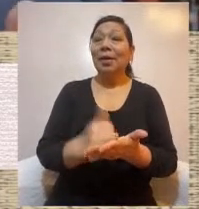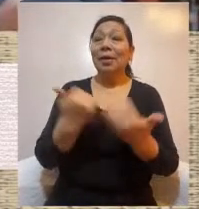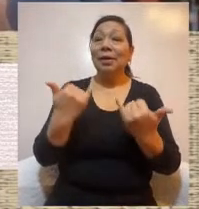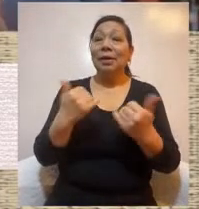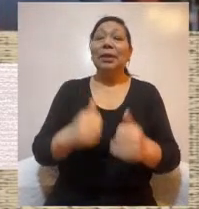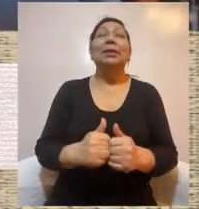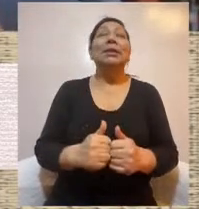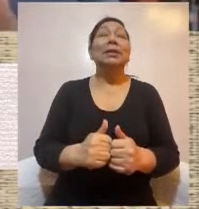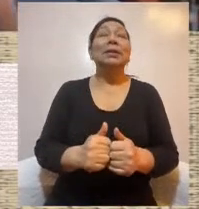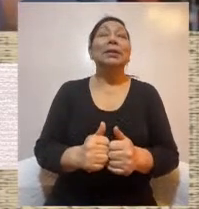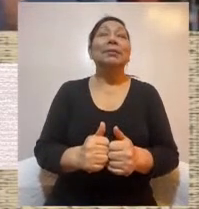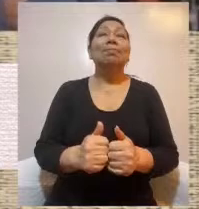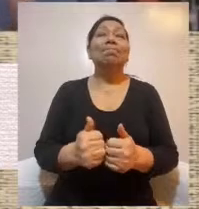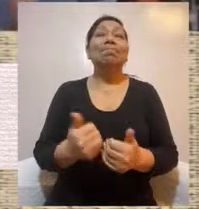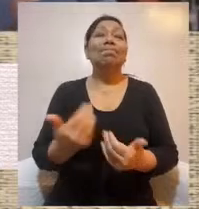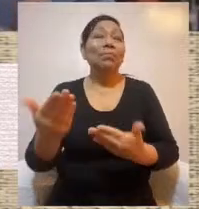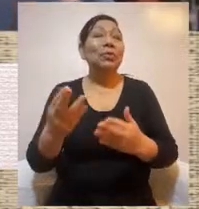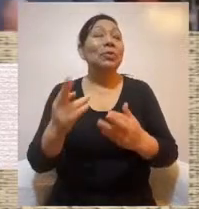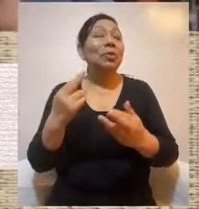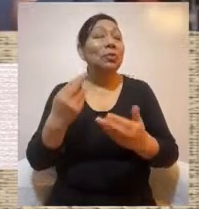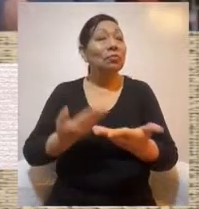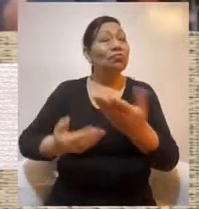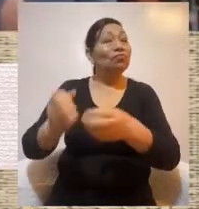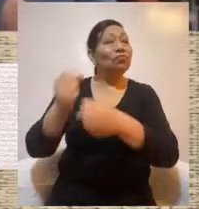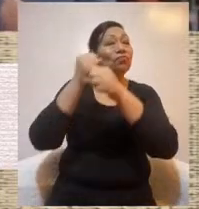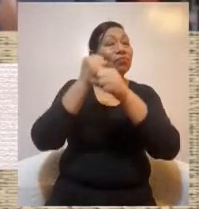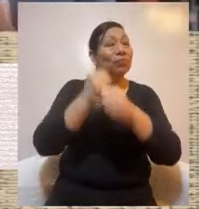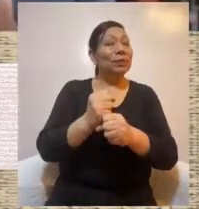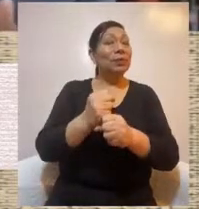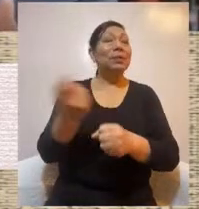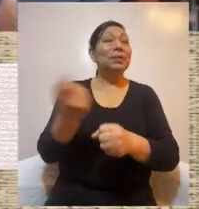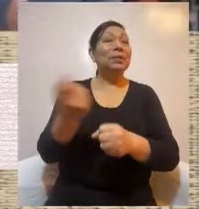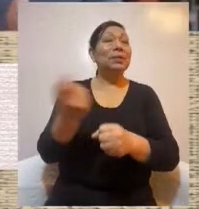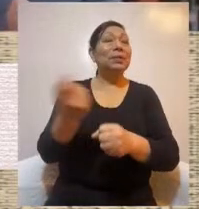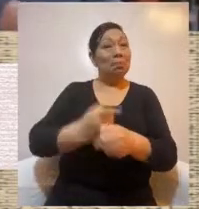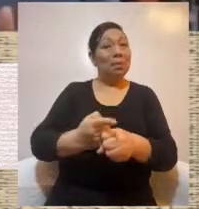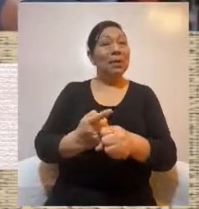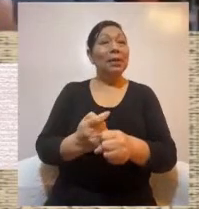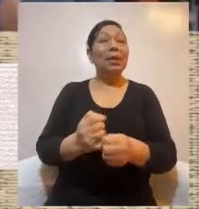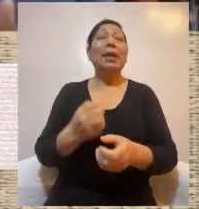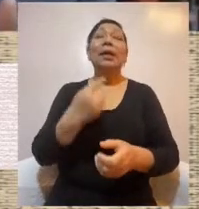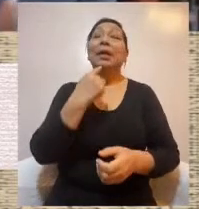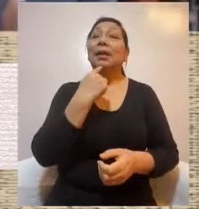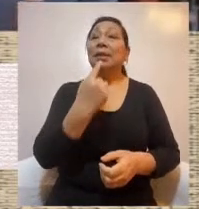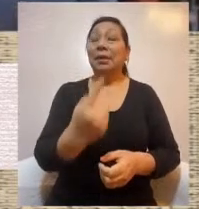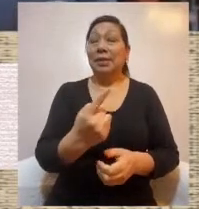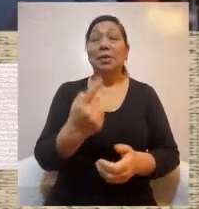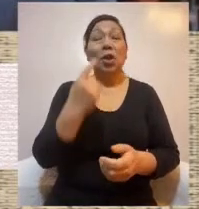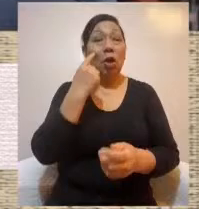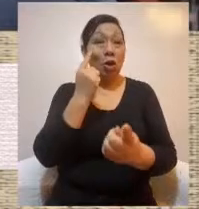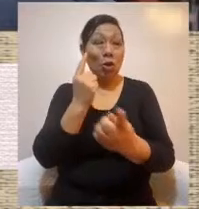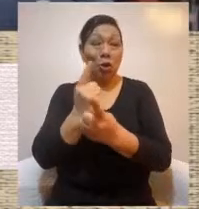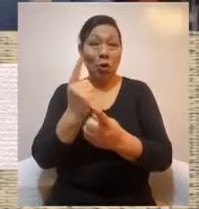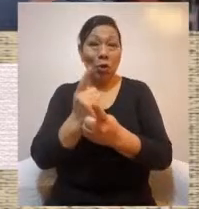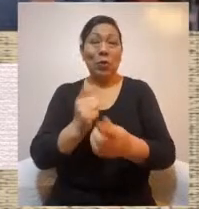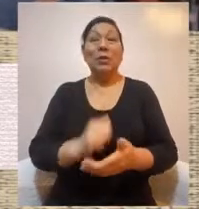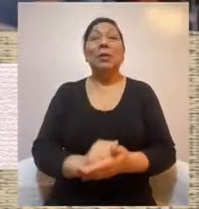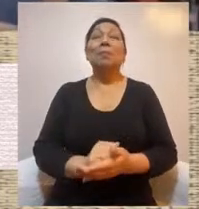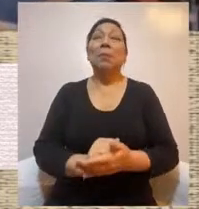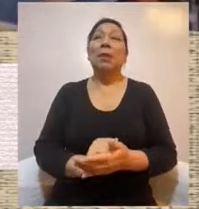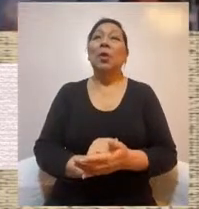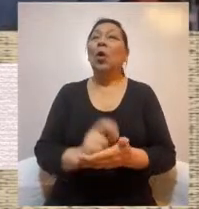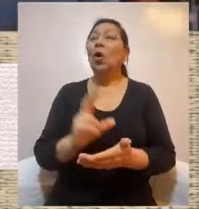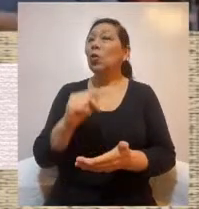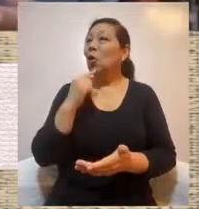este contexto lo que hace es reforzar la demanda, ¿no? Porque lo que se advierte en el pronunciamiento de la primera instancia